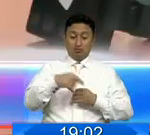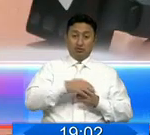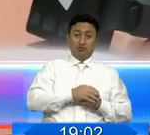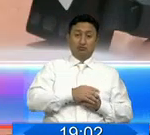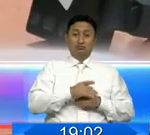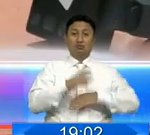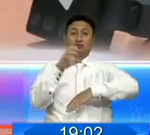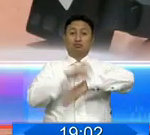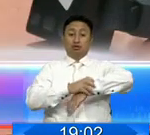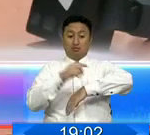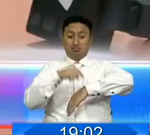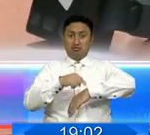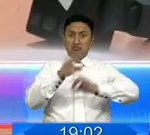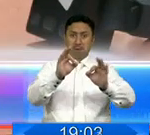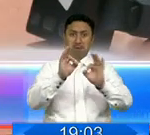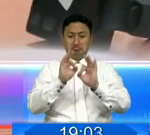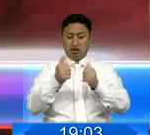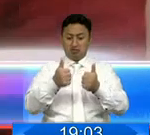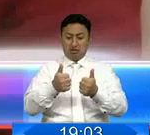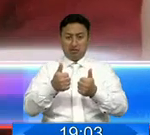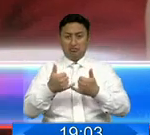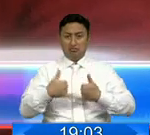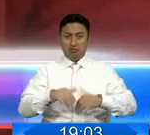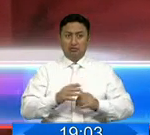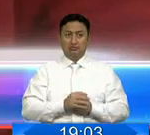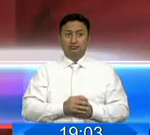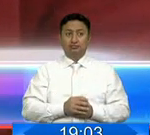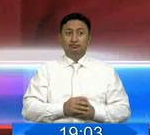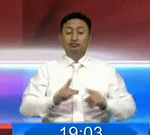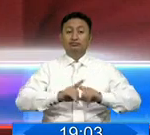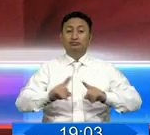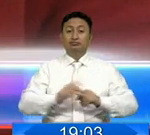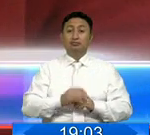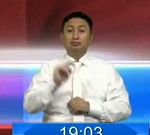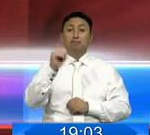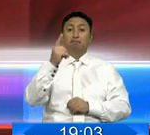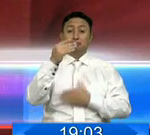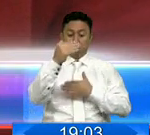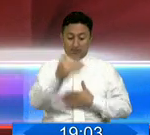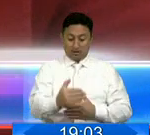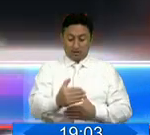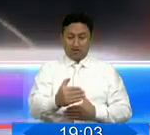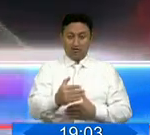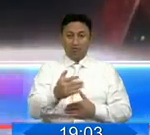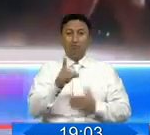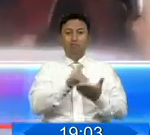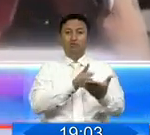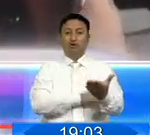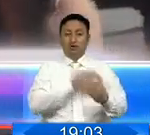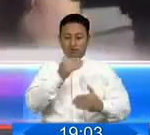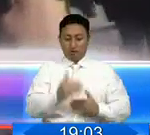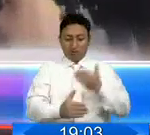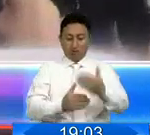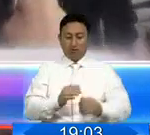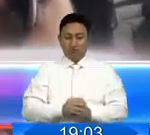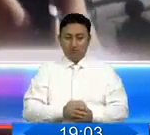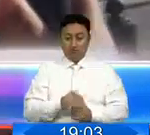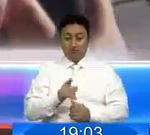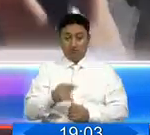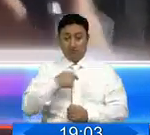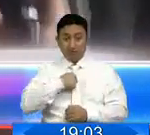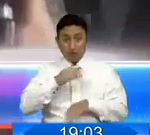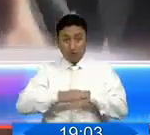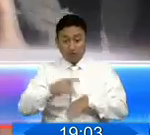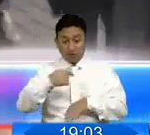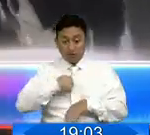grilletes electrónicos funcionaba de manera óptima. Tomando en cuenta, dijo que era la primera etapa de este proyecto y se deslindó de cualquier responsabilidad en el